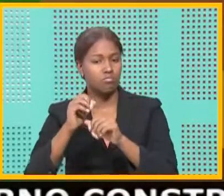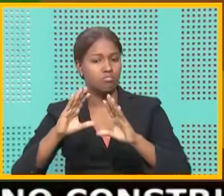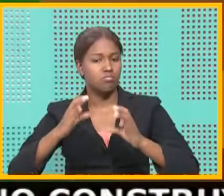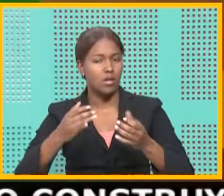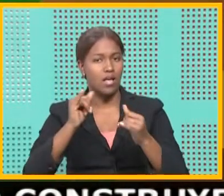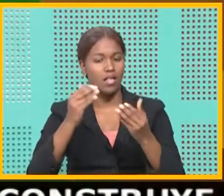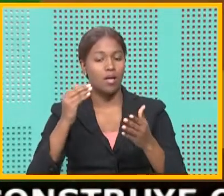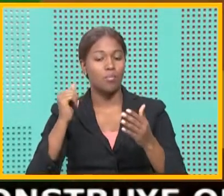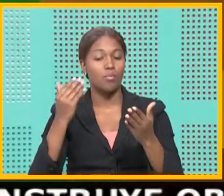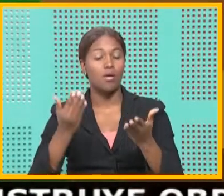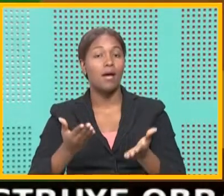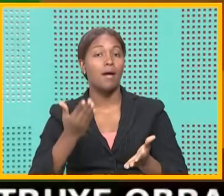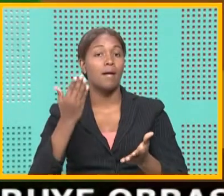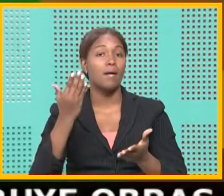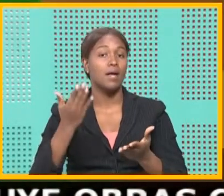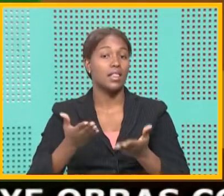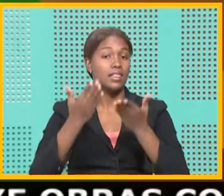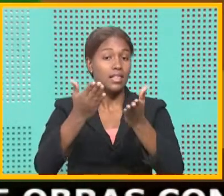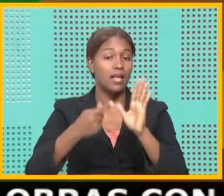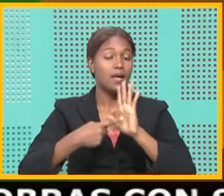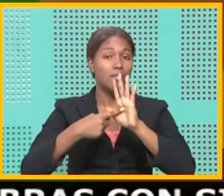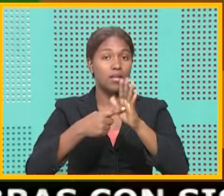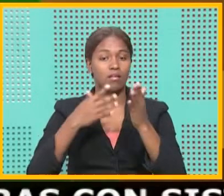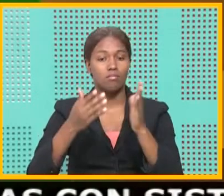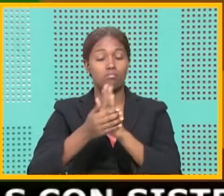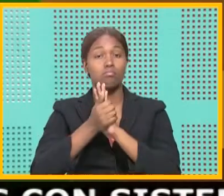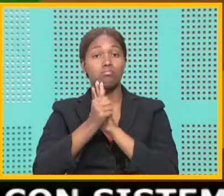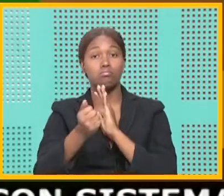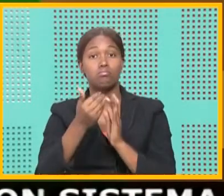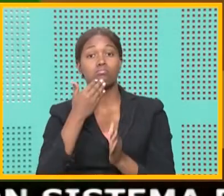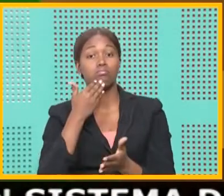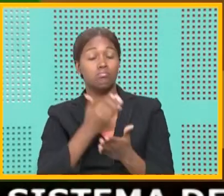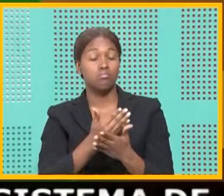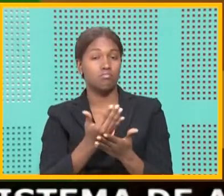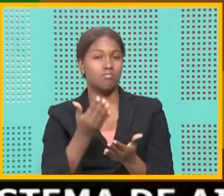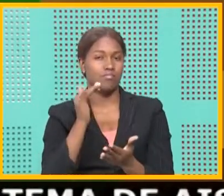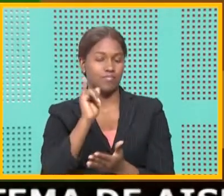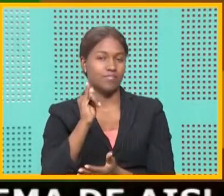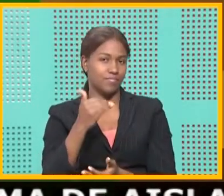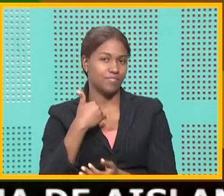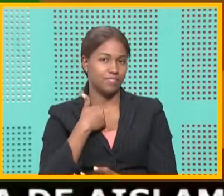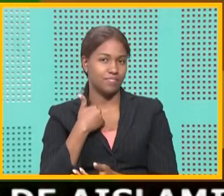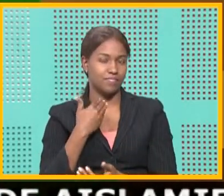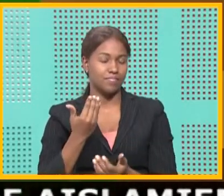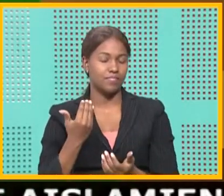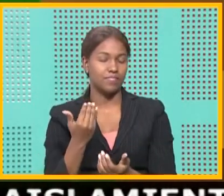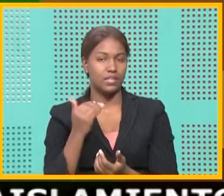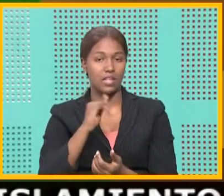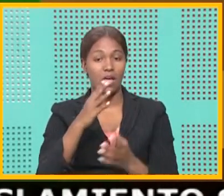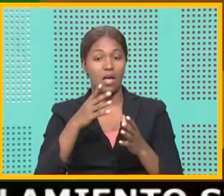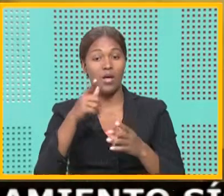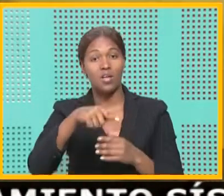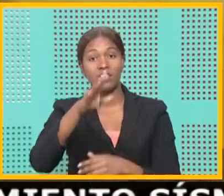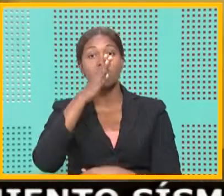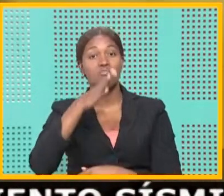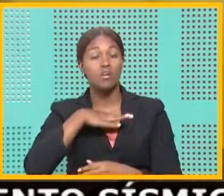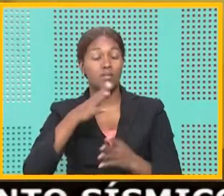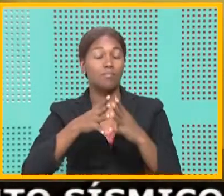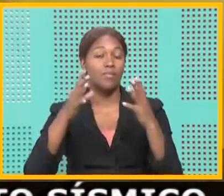posibilidad de demostrar tanto talento. Su mirada. Su sexto sentido, como a mí me gusta decir. Sí. Ustedes son muy especiales,